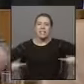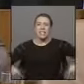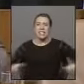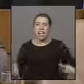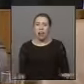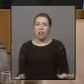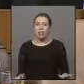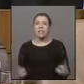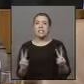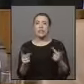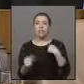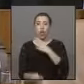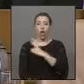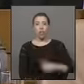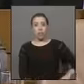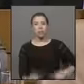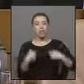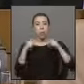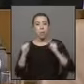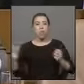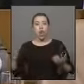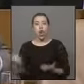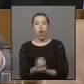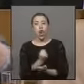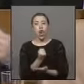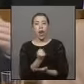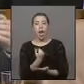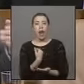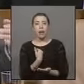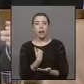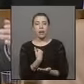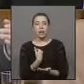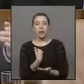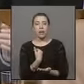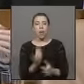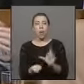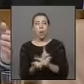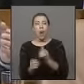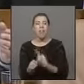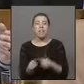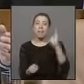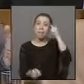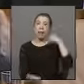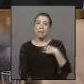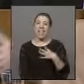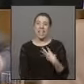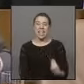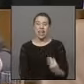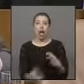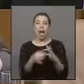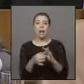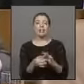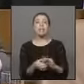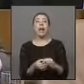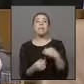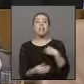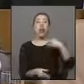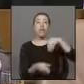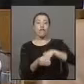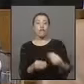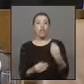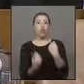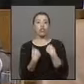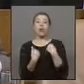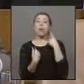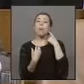A Dios gracias, yo soy diputado y he podido lograr un espacio distinto para mi hijo. Le agradezco a la gente que votó por mí porque también